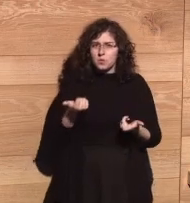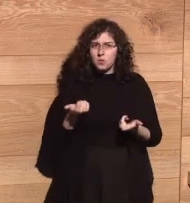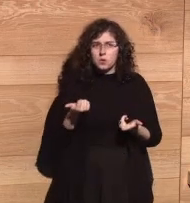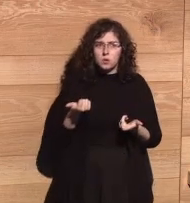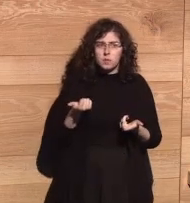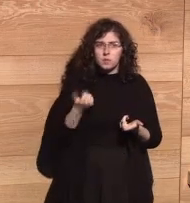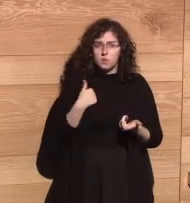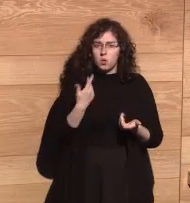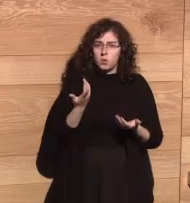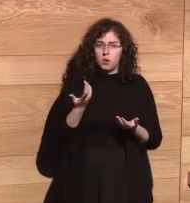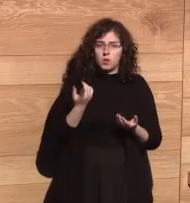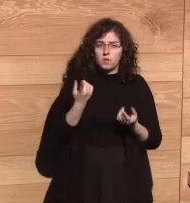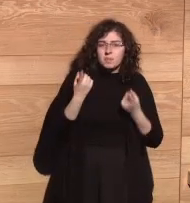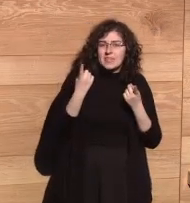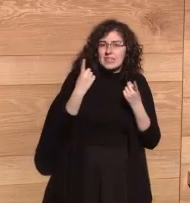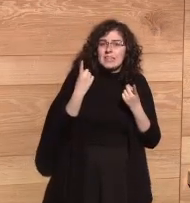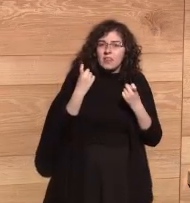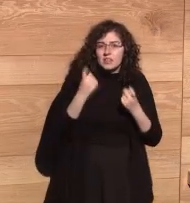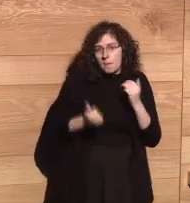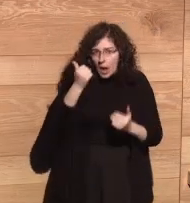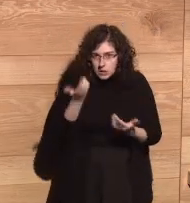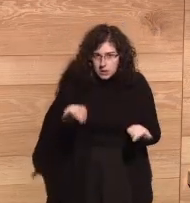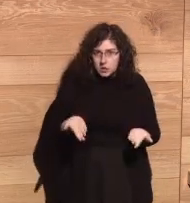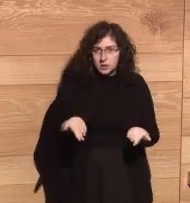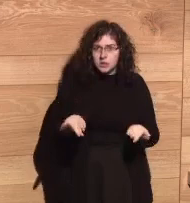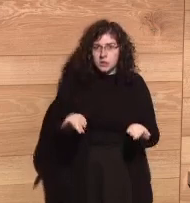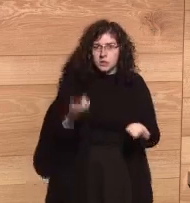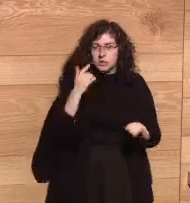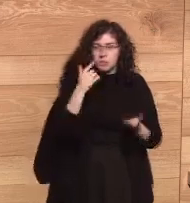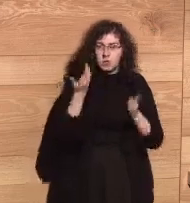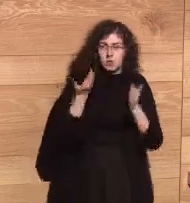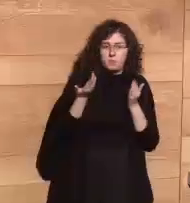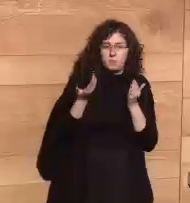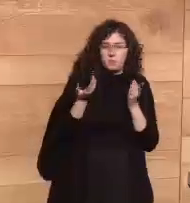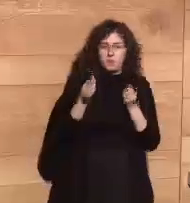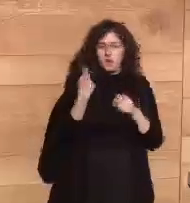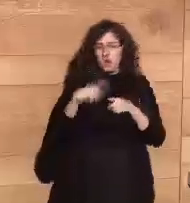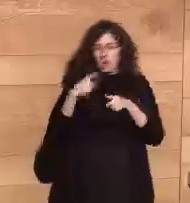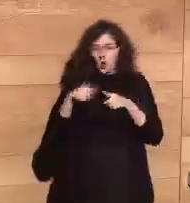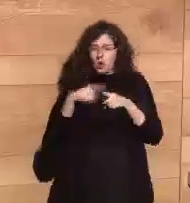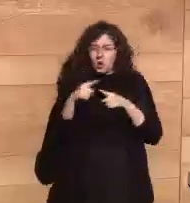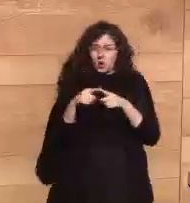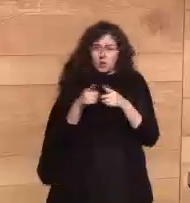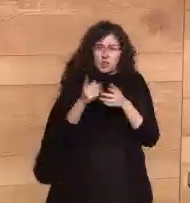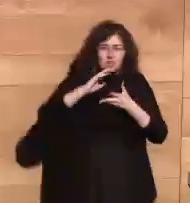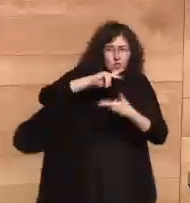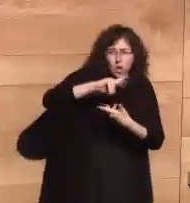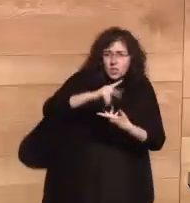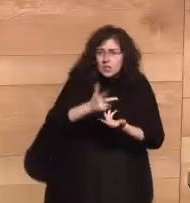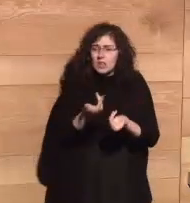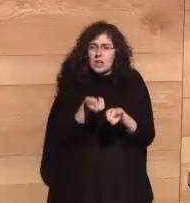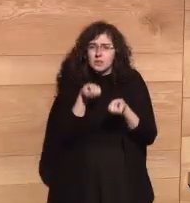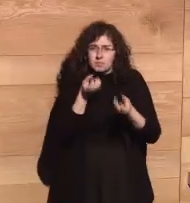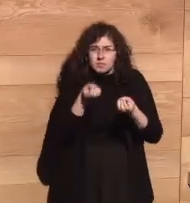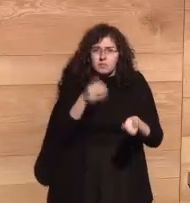empezó a quedarme un poco corto eso, ¿no? Es que la superficialidad con que hacemos, ¿no? Las noticias diarias que